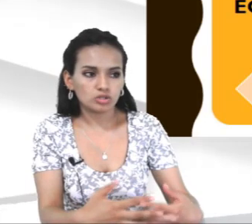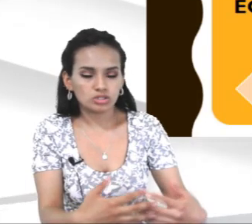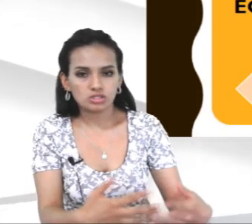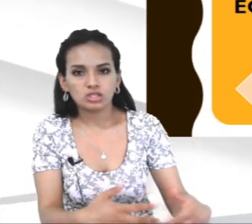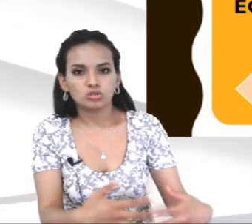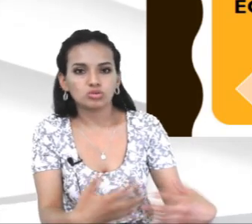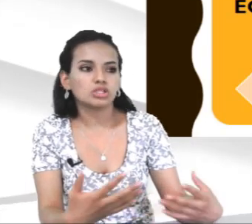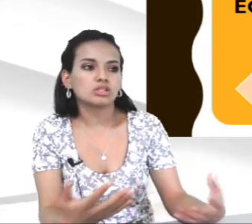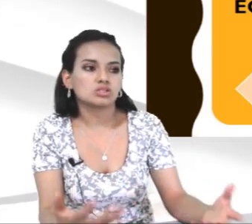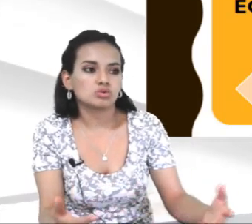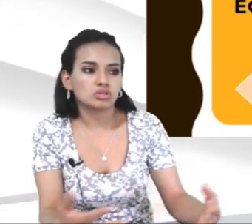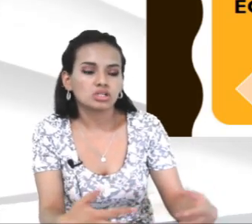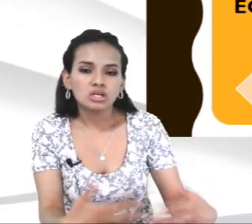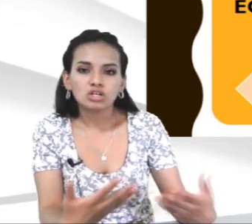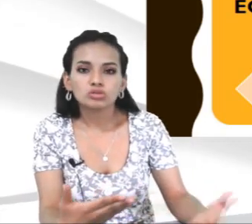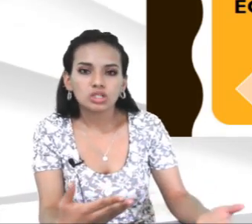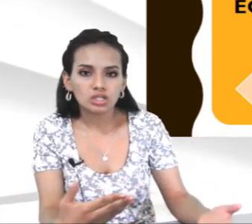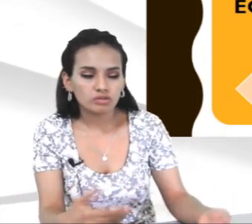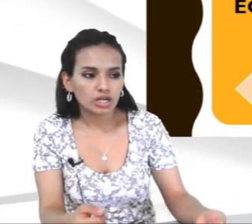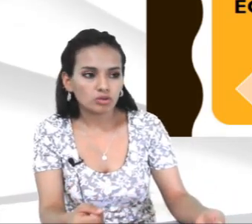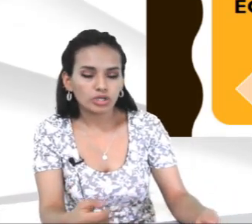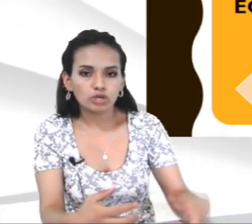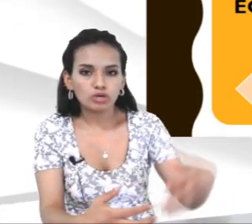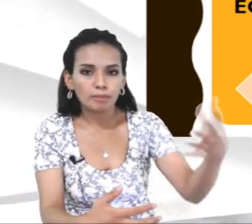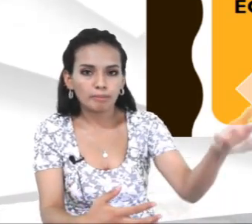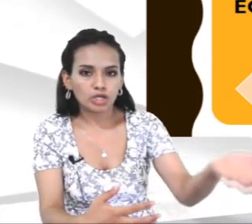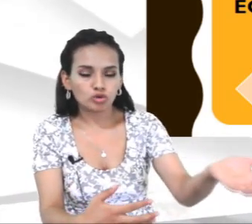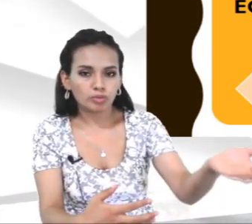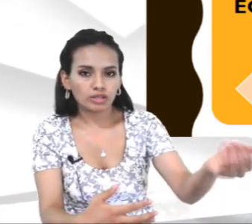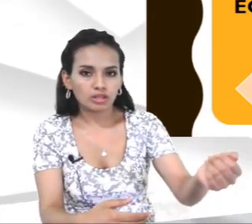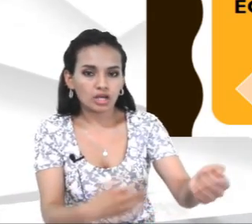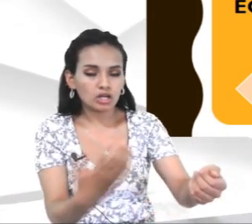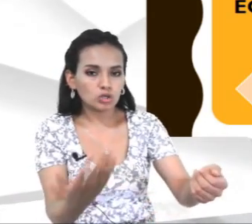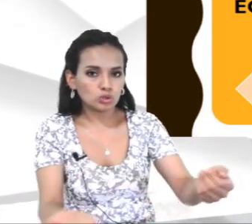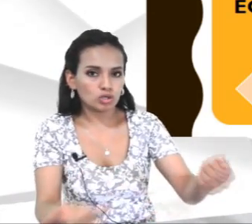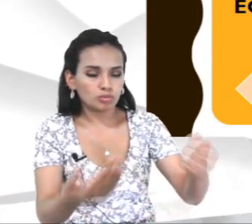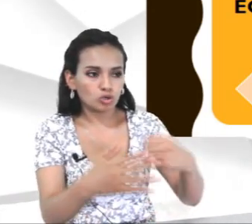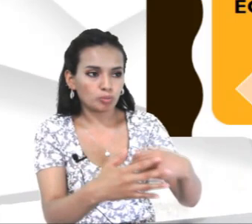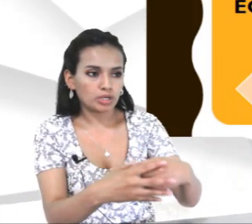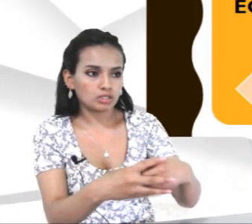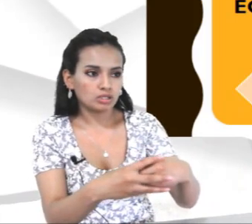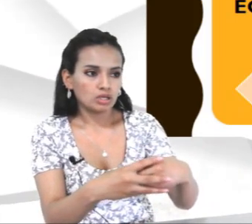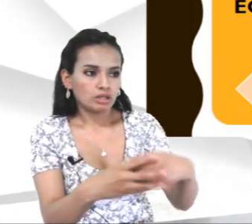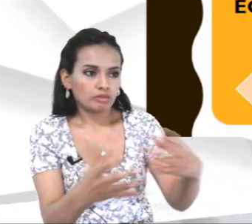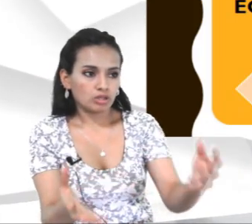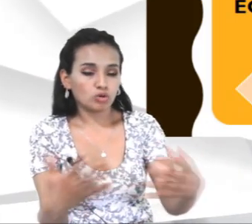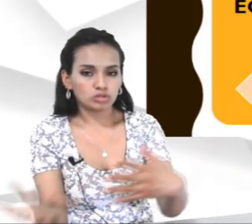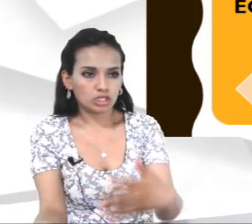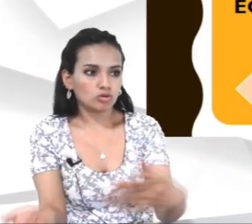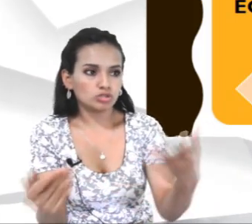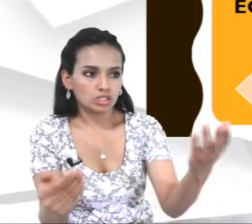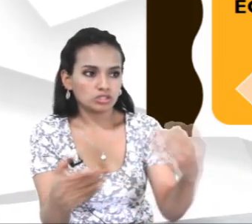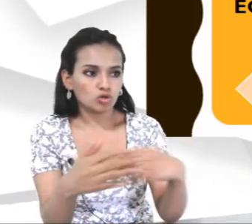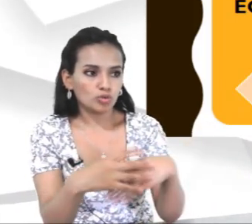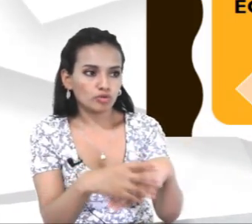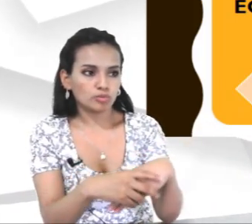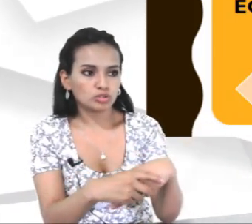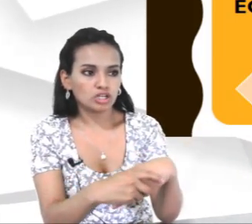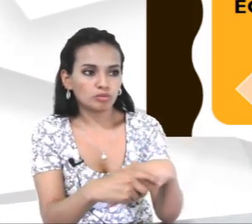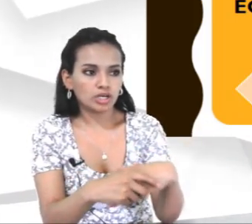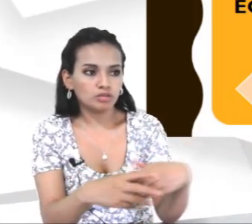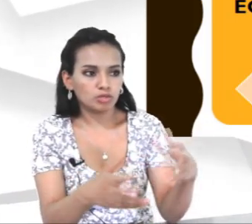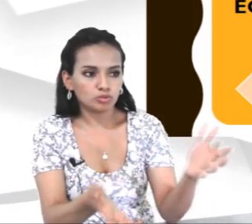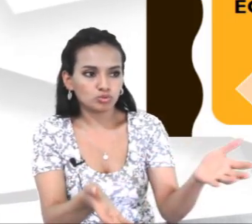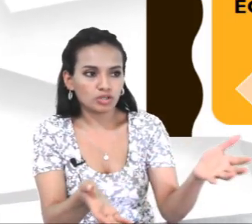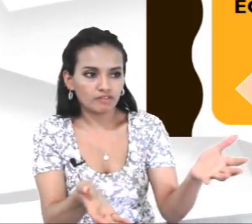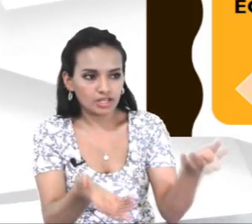equilibrio es decir que todo esté en desorden que no esté equilibrado que hay una mayor parte de algo y una menor parte de otras cosas como lo vemos